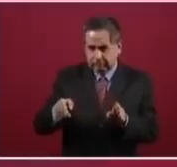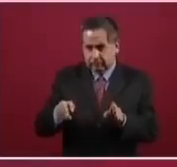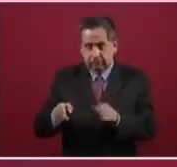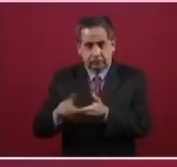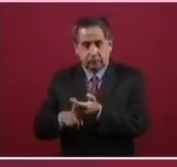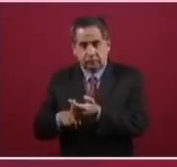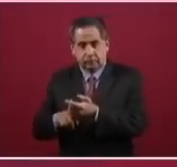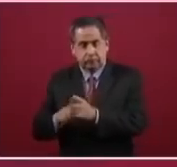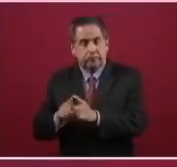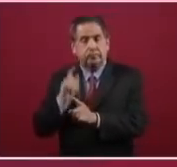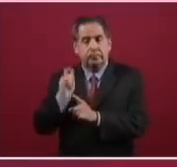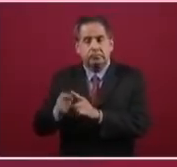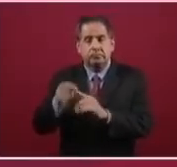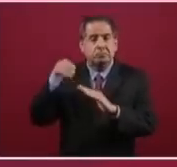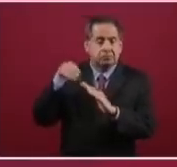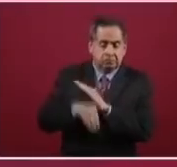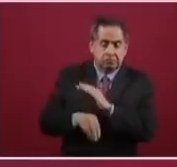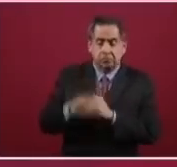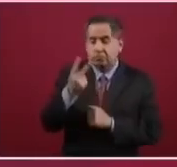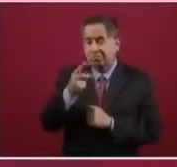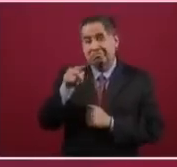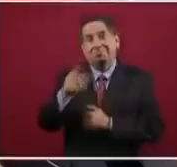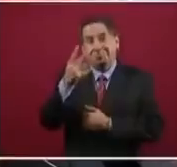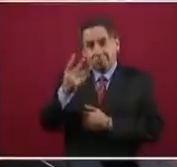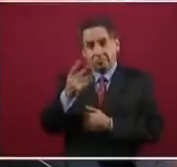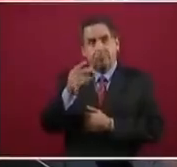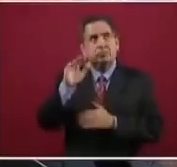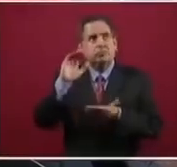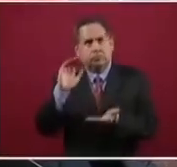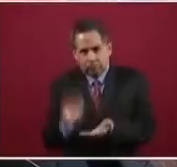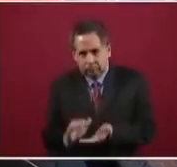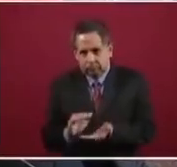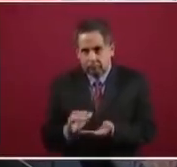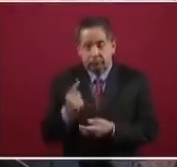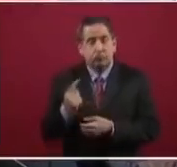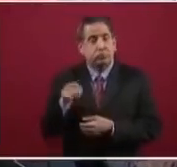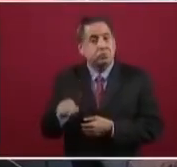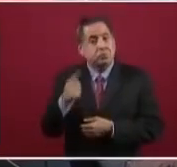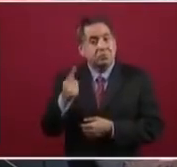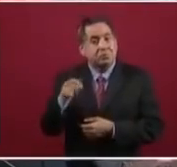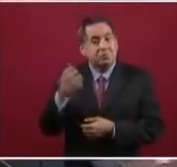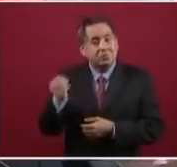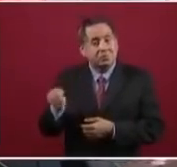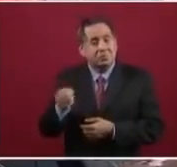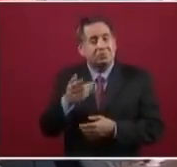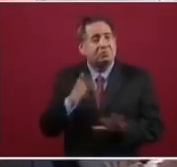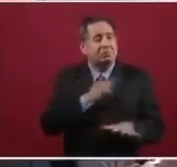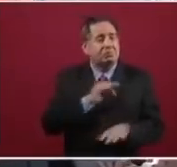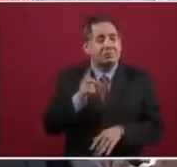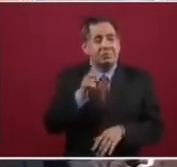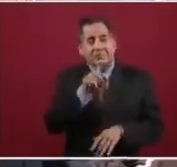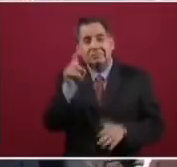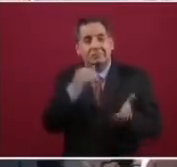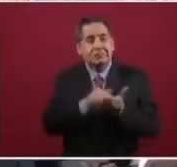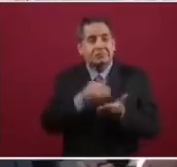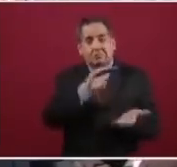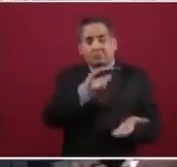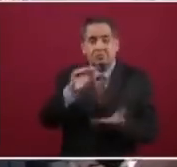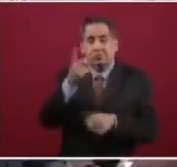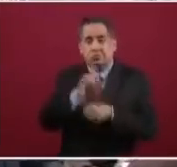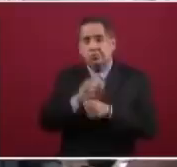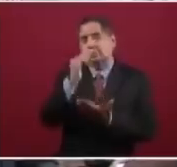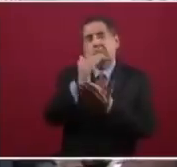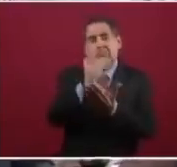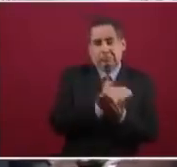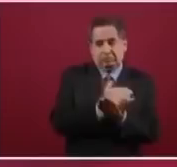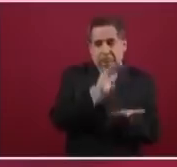completo una caída de 2.4 a 1 punto nueve barriles por día alrededor de 100.000 barriles por día